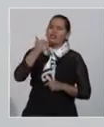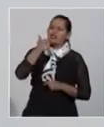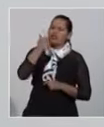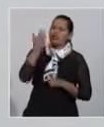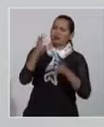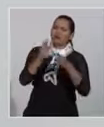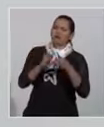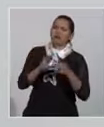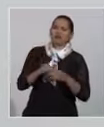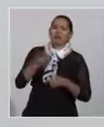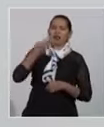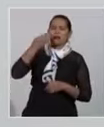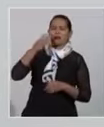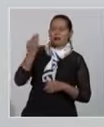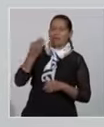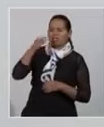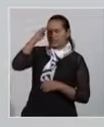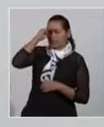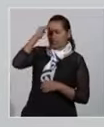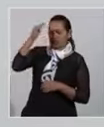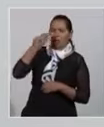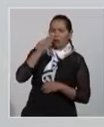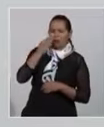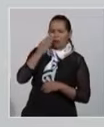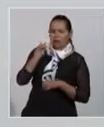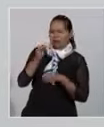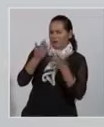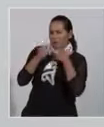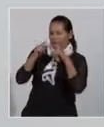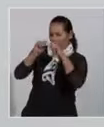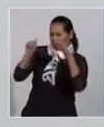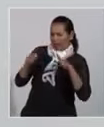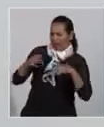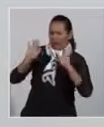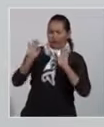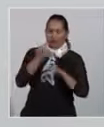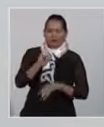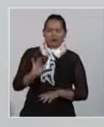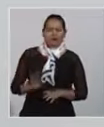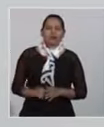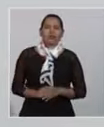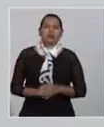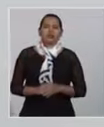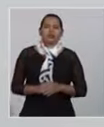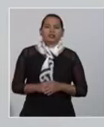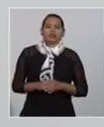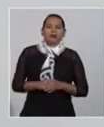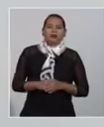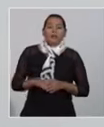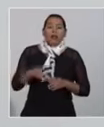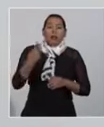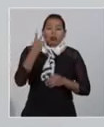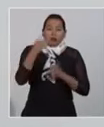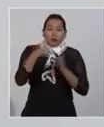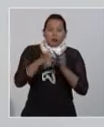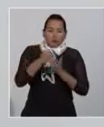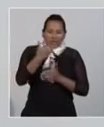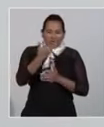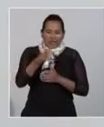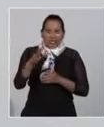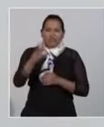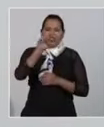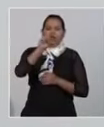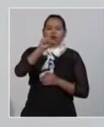Barbosa, perdón, el señor Barbosa, que no está titulado. En el 2010, el SOAPAP era la caja chica del PRI. Tenía un